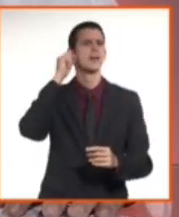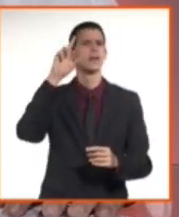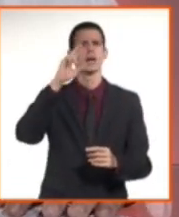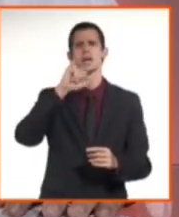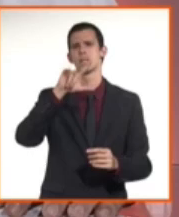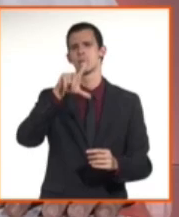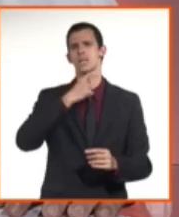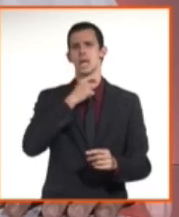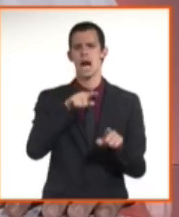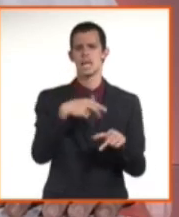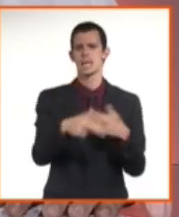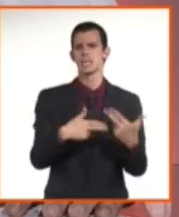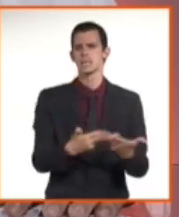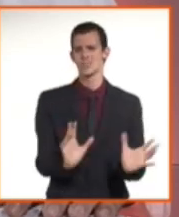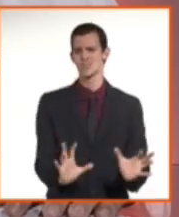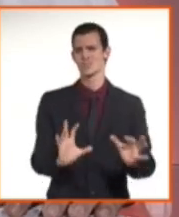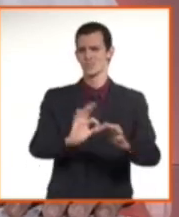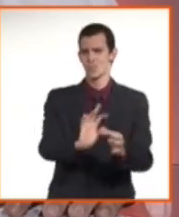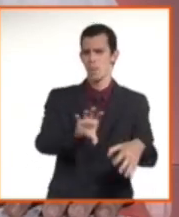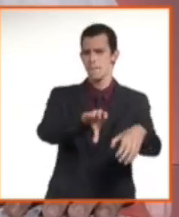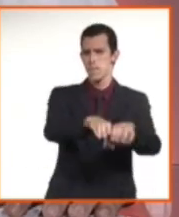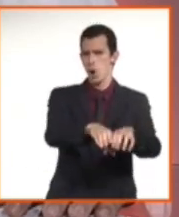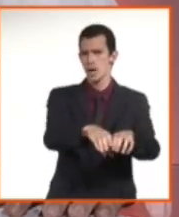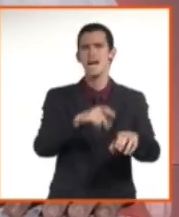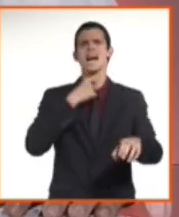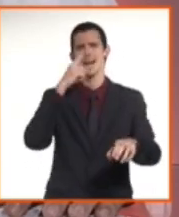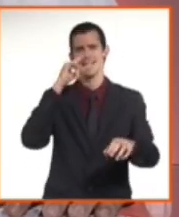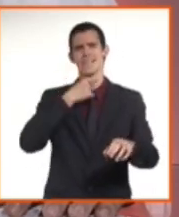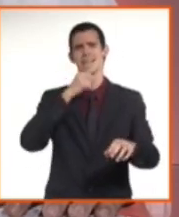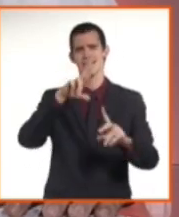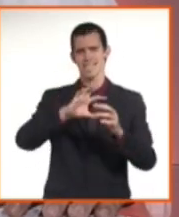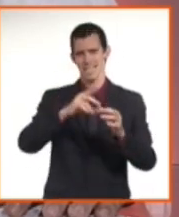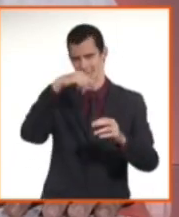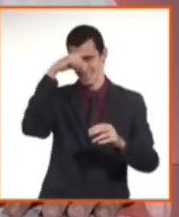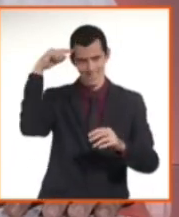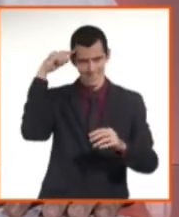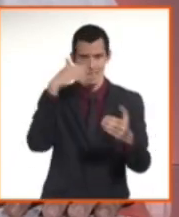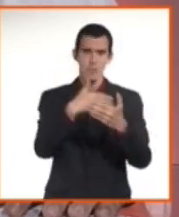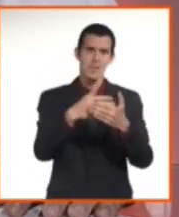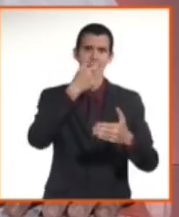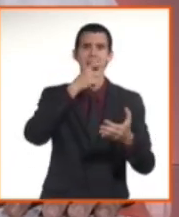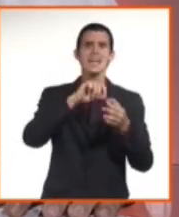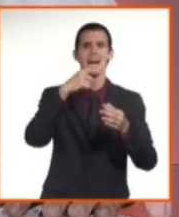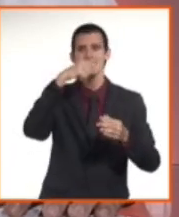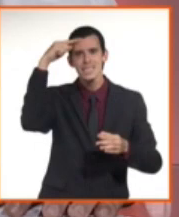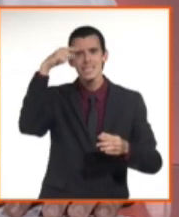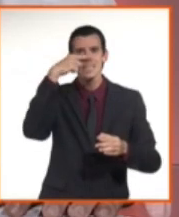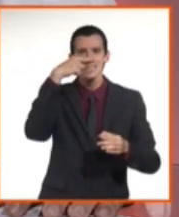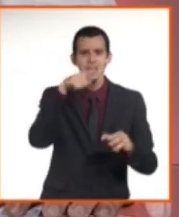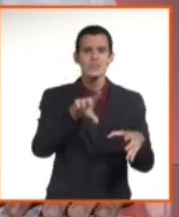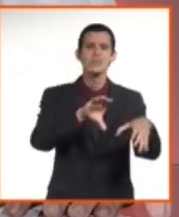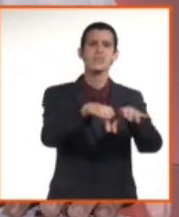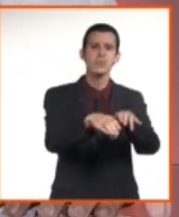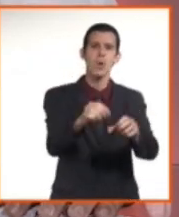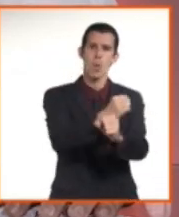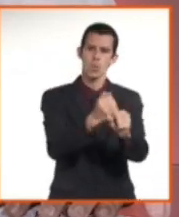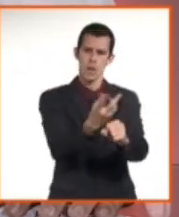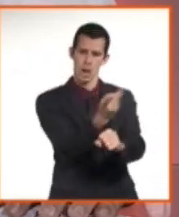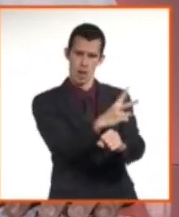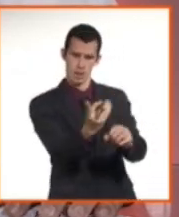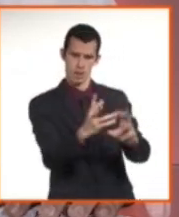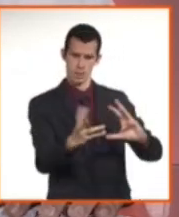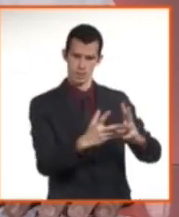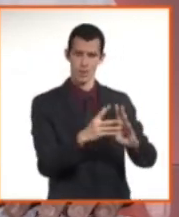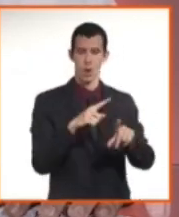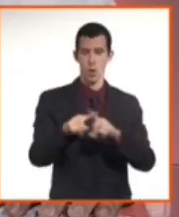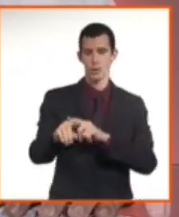proceso de recuperar alrededor de 244 megawatts. Esto lo estamos gestionando con una